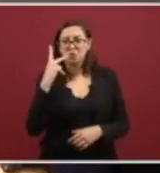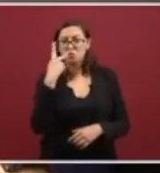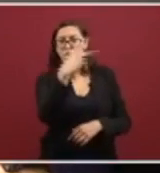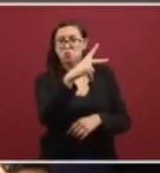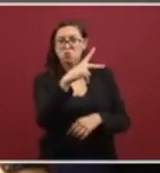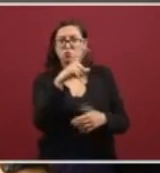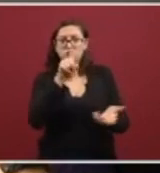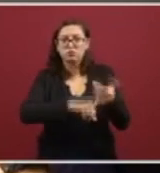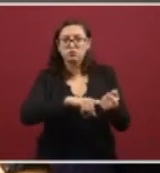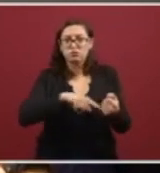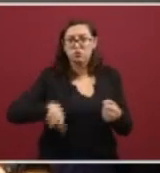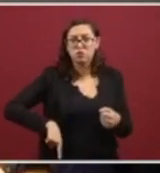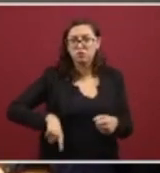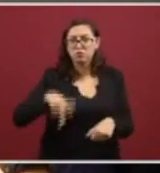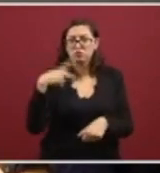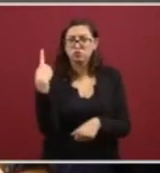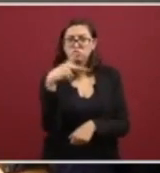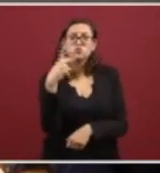Estados Unidos.